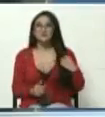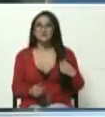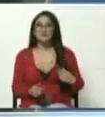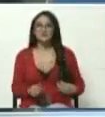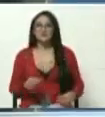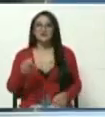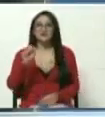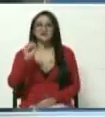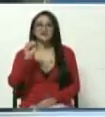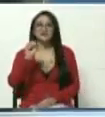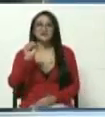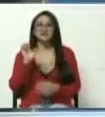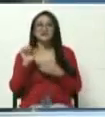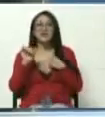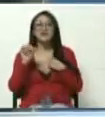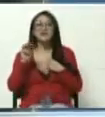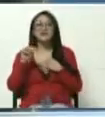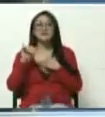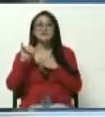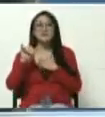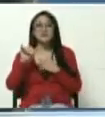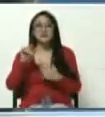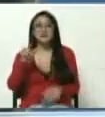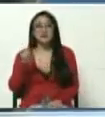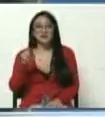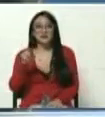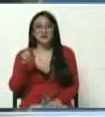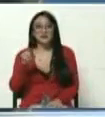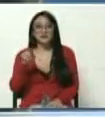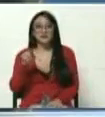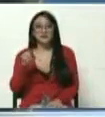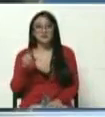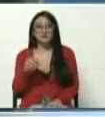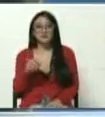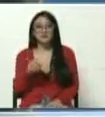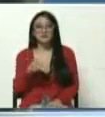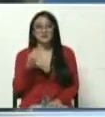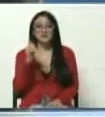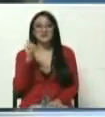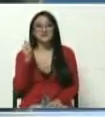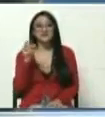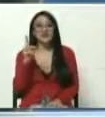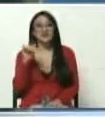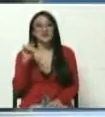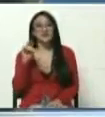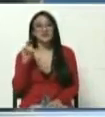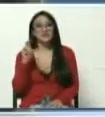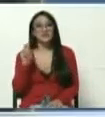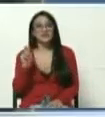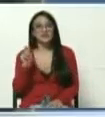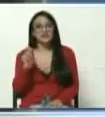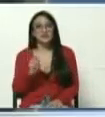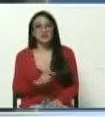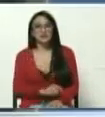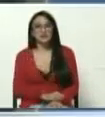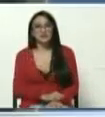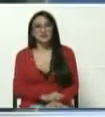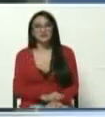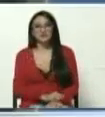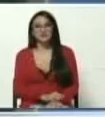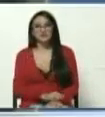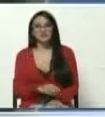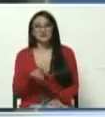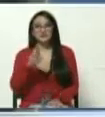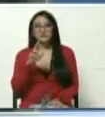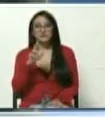Seimi Dayana Martínez Budes, Yadid Jalaf Reyes,